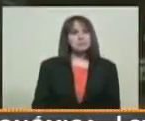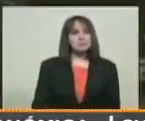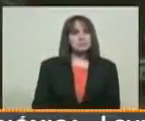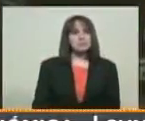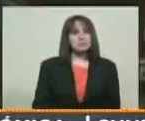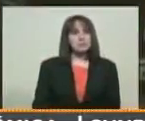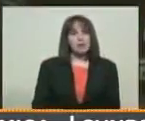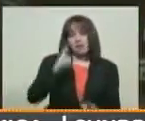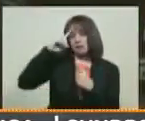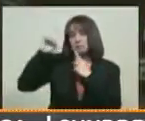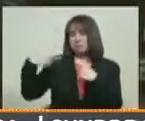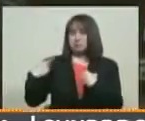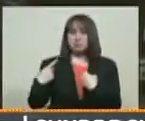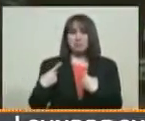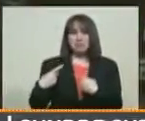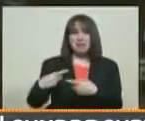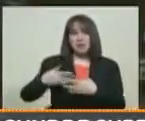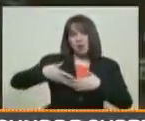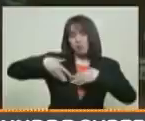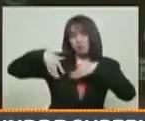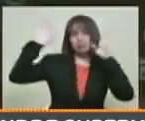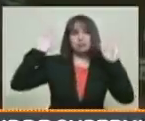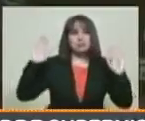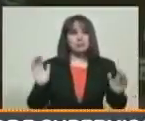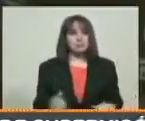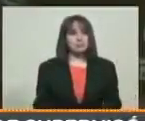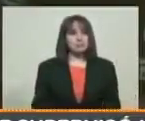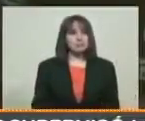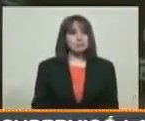Las amenazas de los gringos me saben.